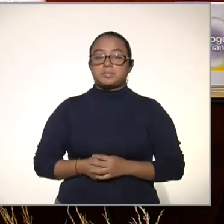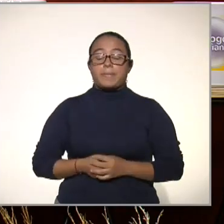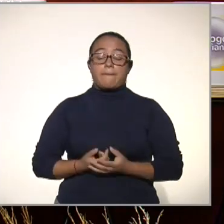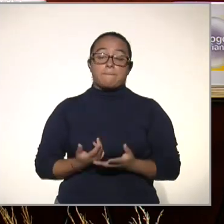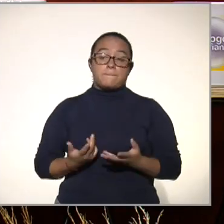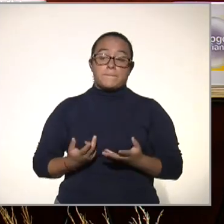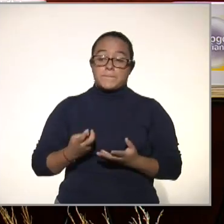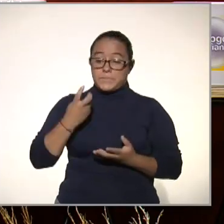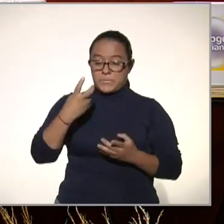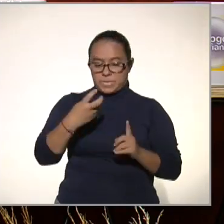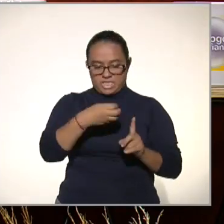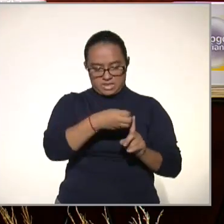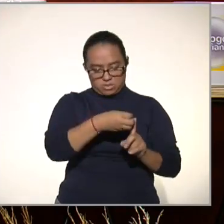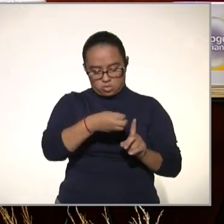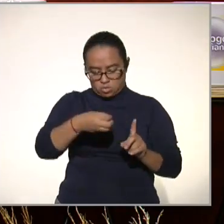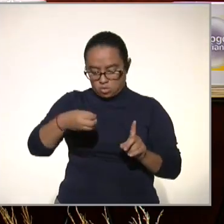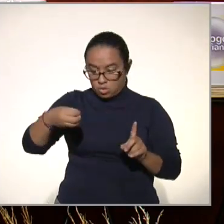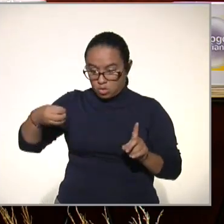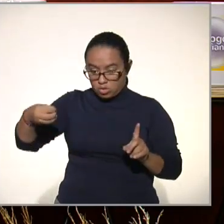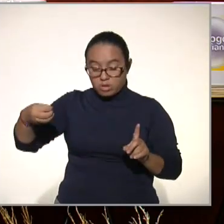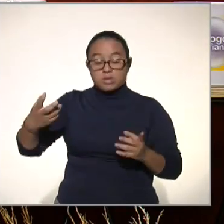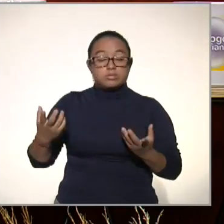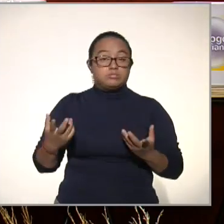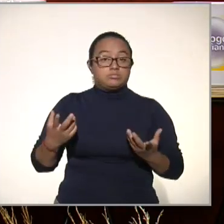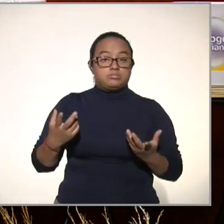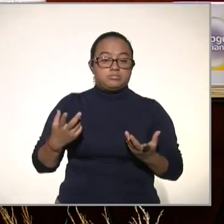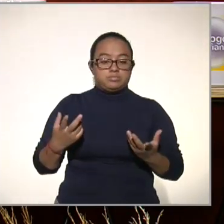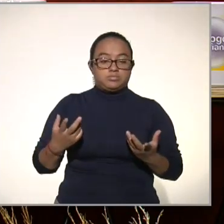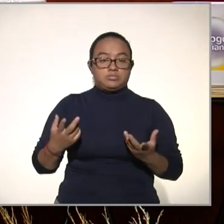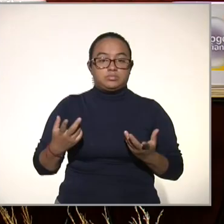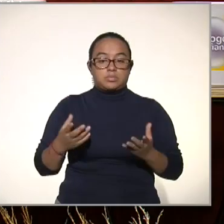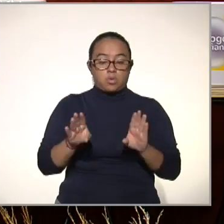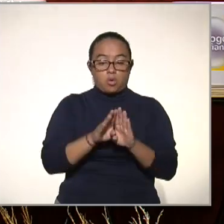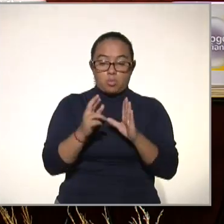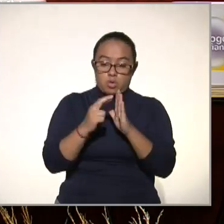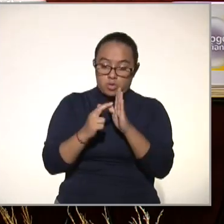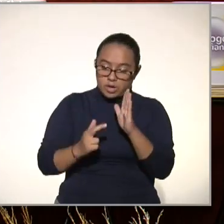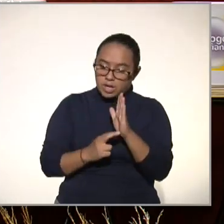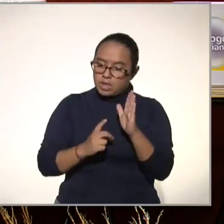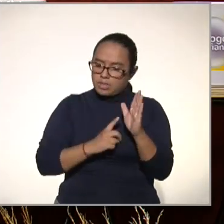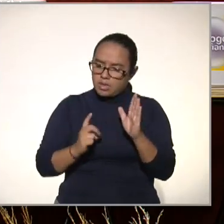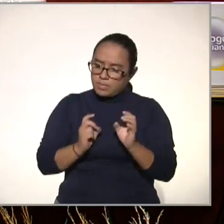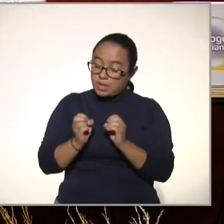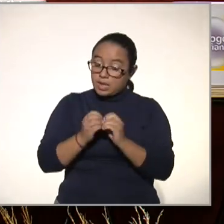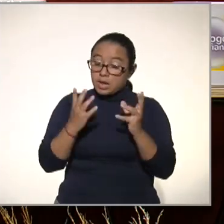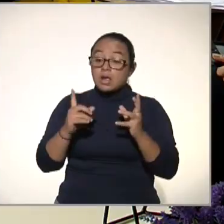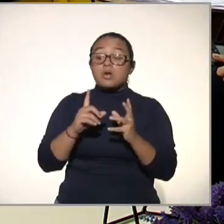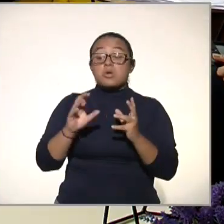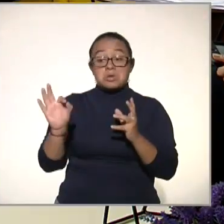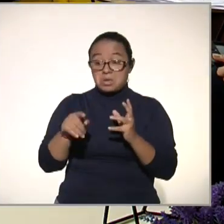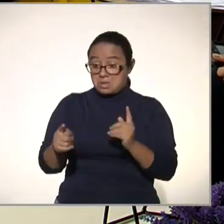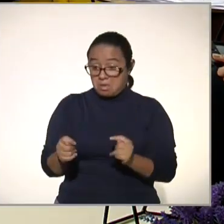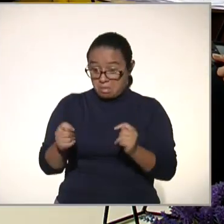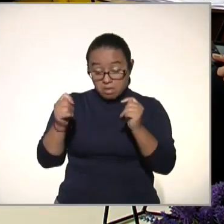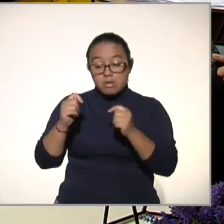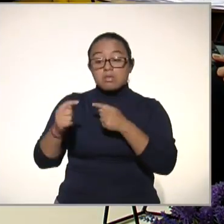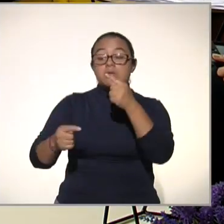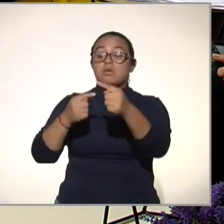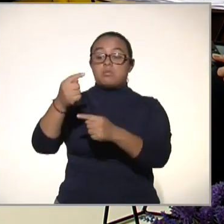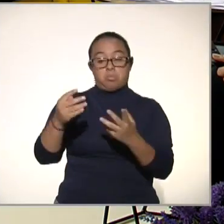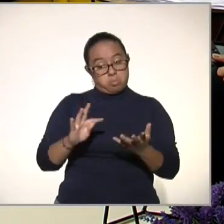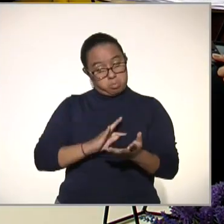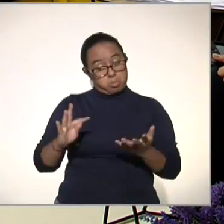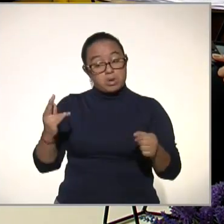una estructura, el que haya reglas claras, consecuencias claras, que se les